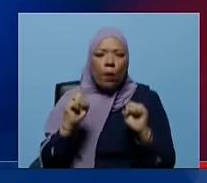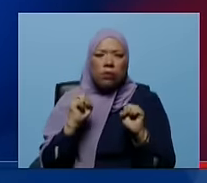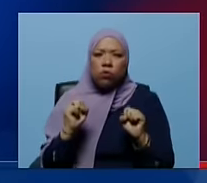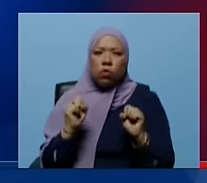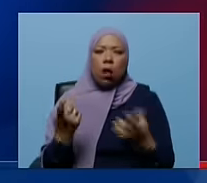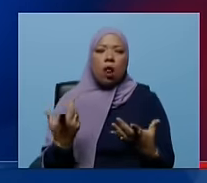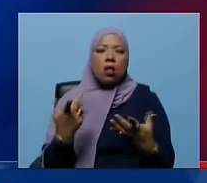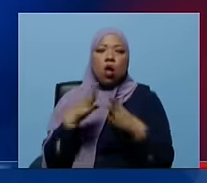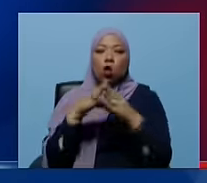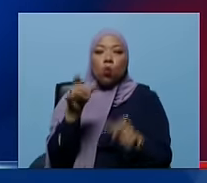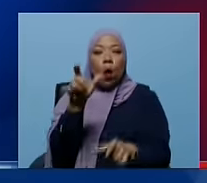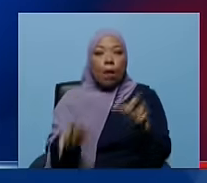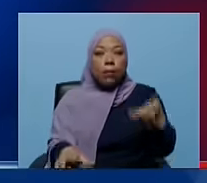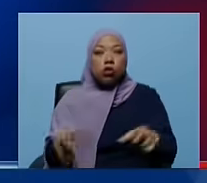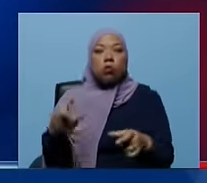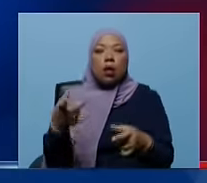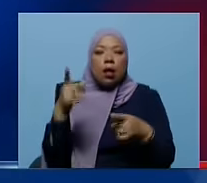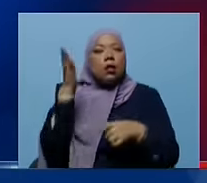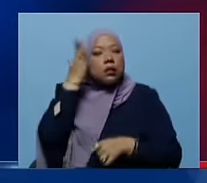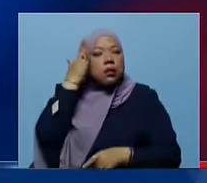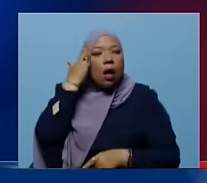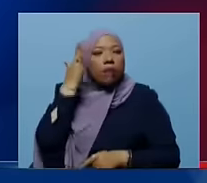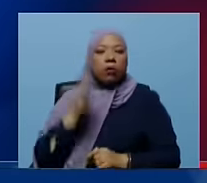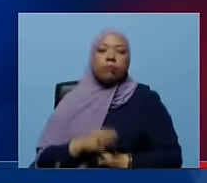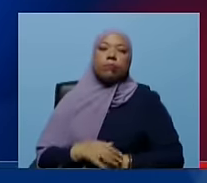su personal de manera inmediata, de verdad.